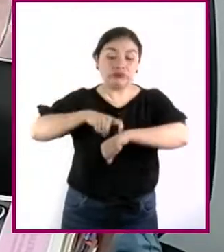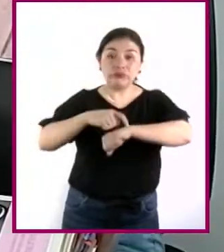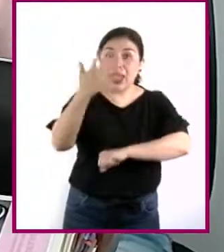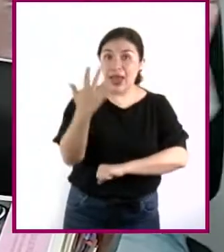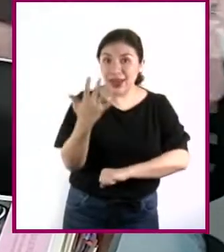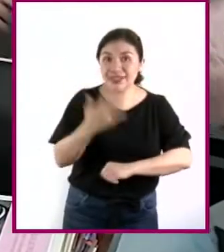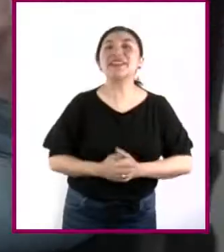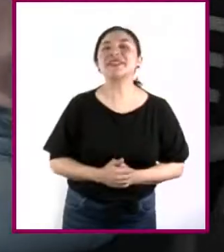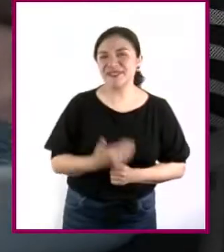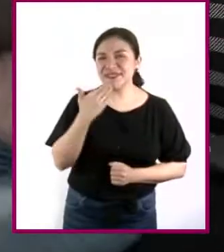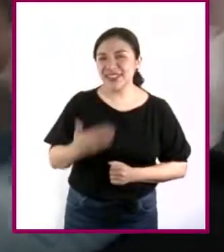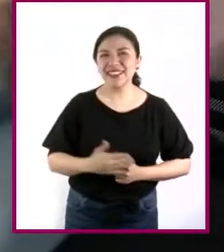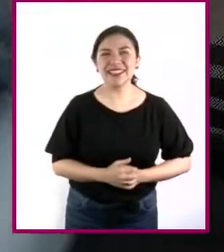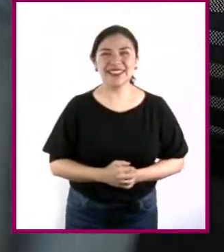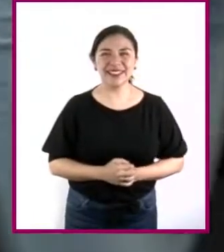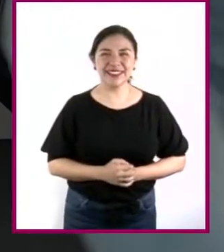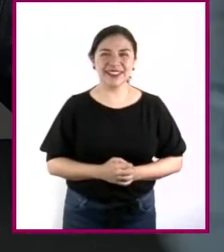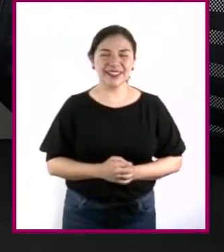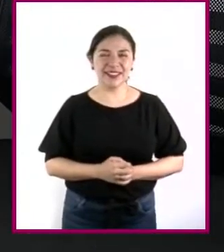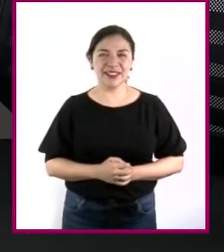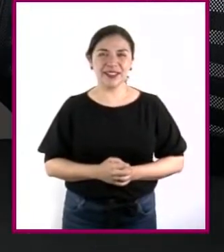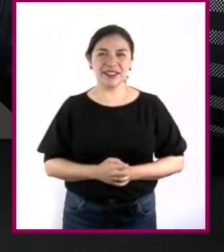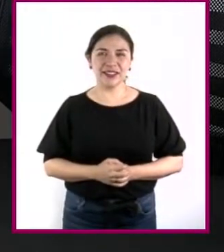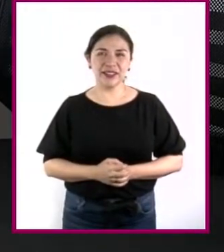Perfecto, sí.